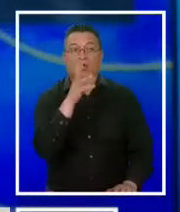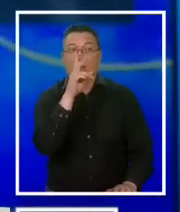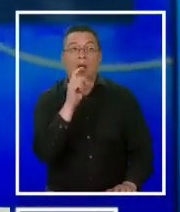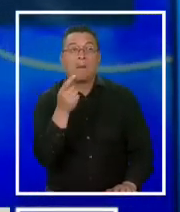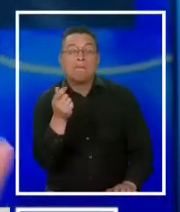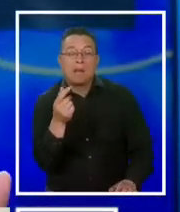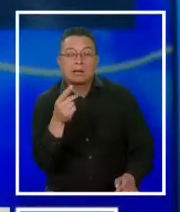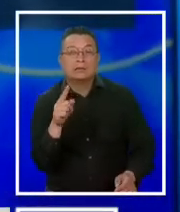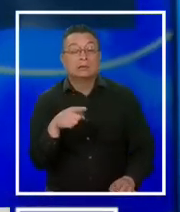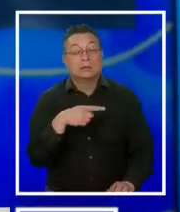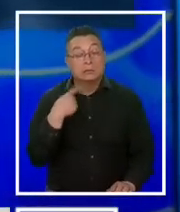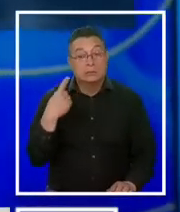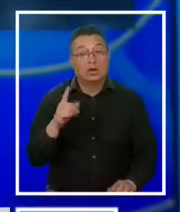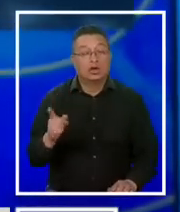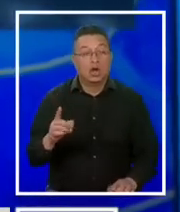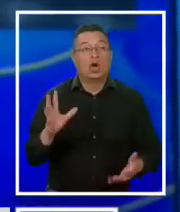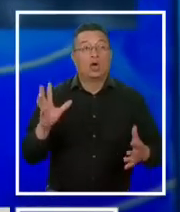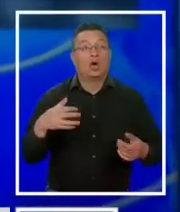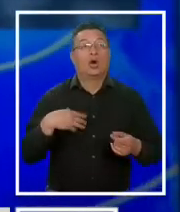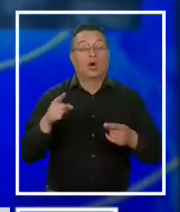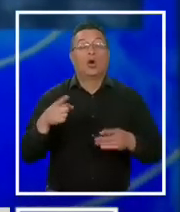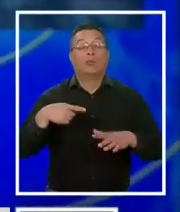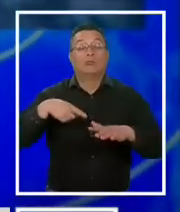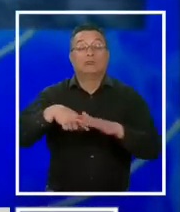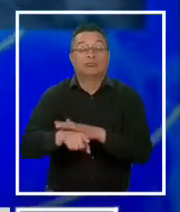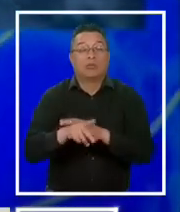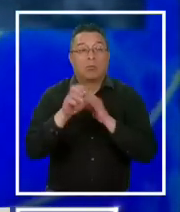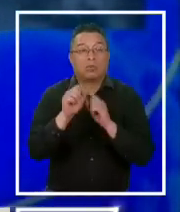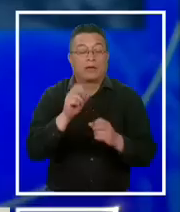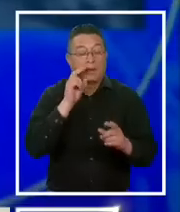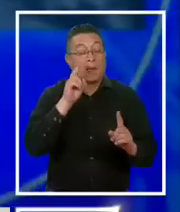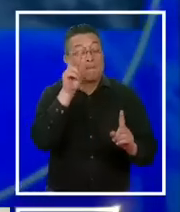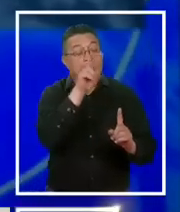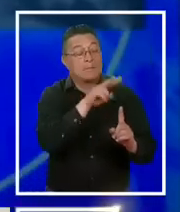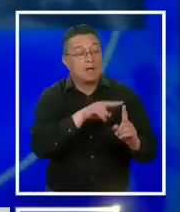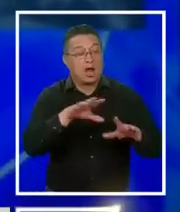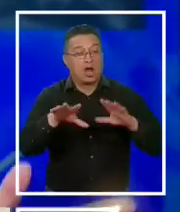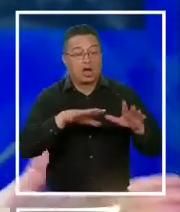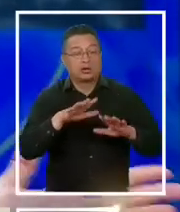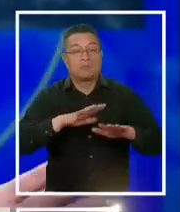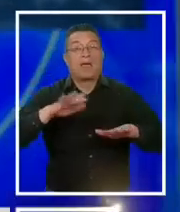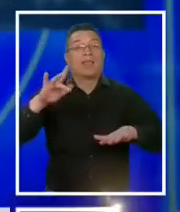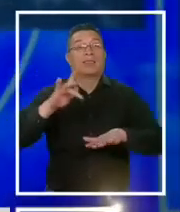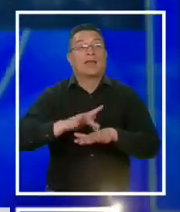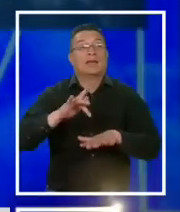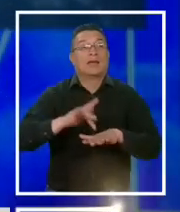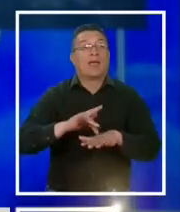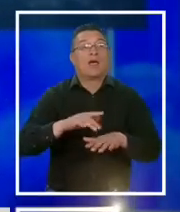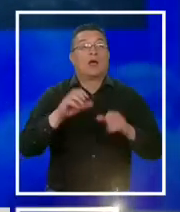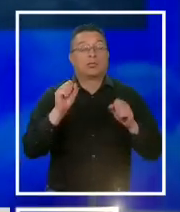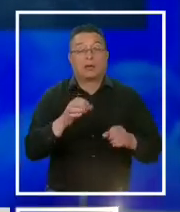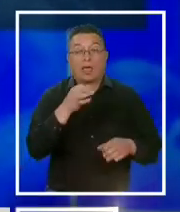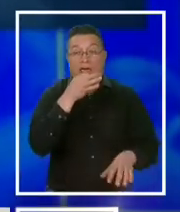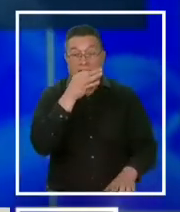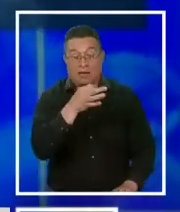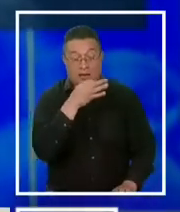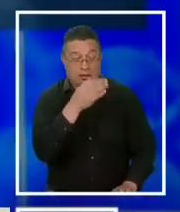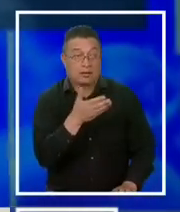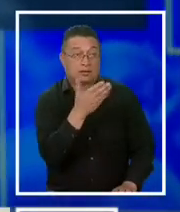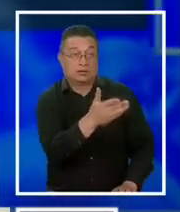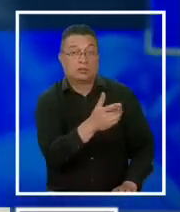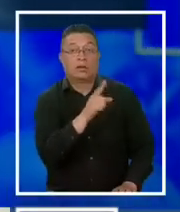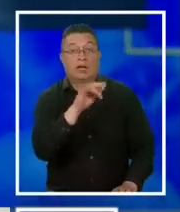una derrota después resulta ser la puerta de entrada para mirar fenómenos más delicados como los que pone